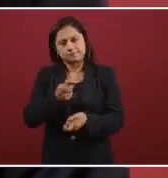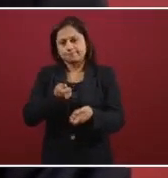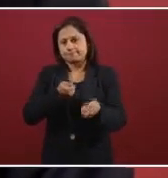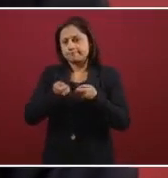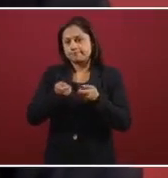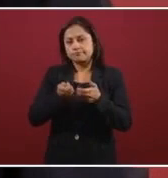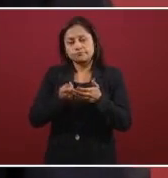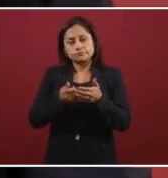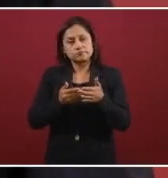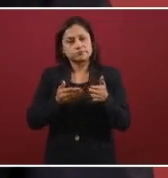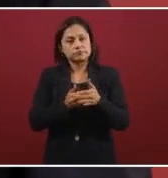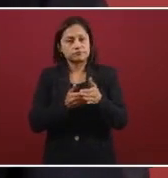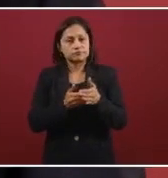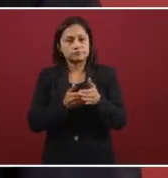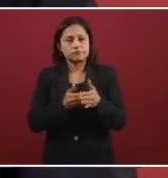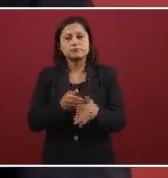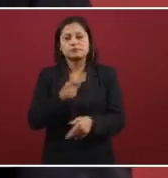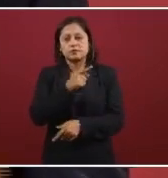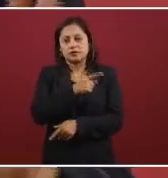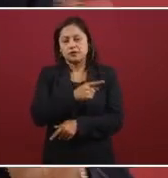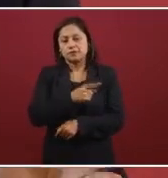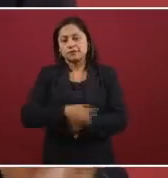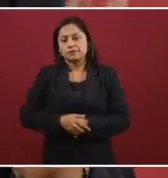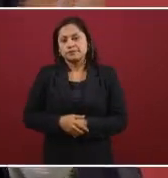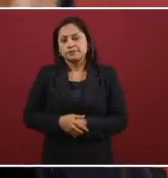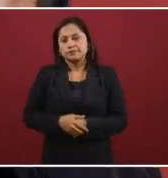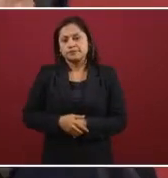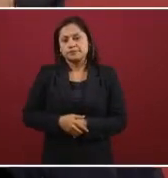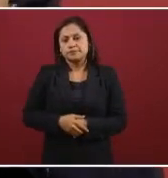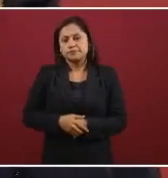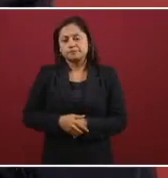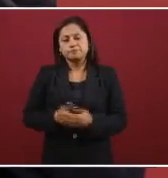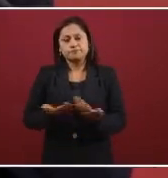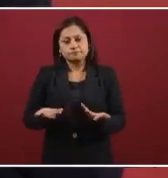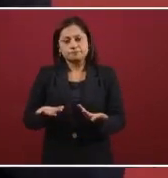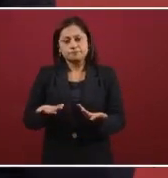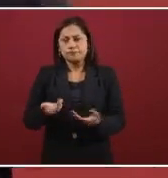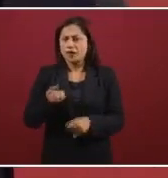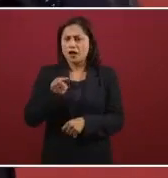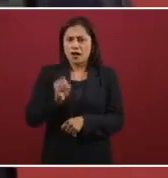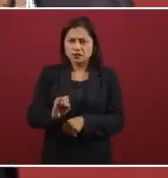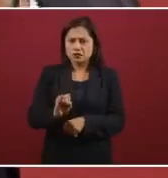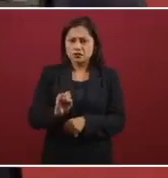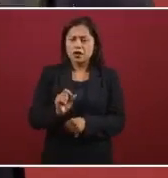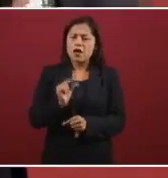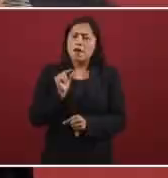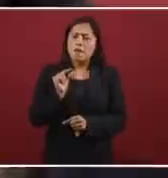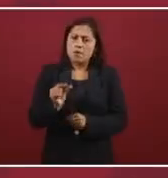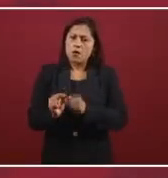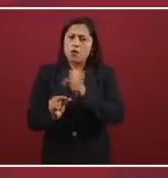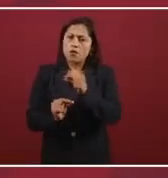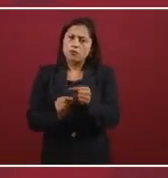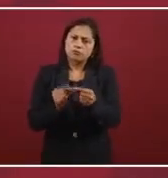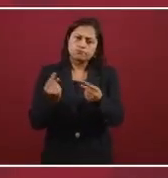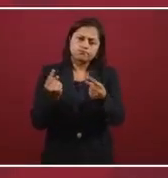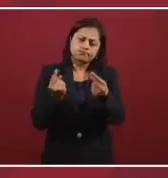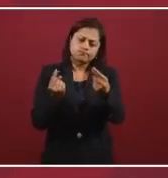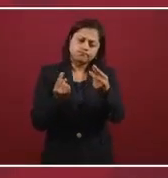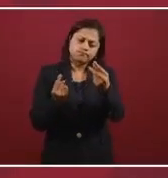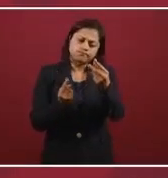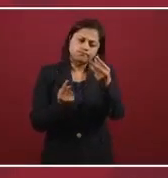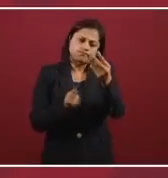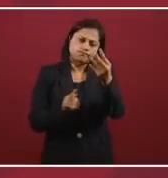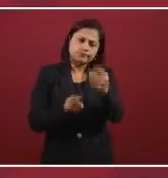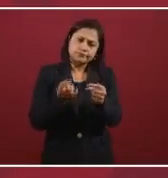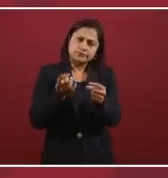procedentes de Estados Unidos. Y así vamos a ir avanzando hasta